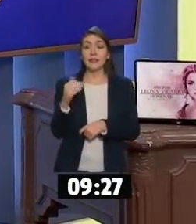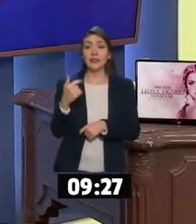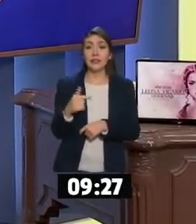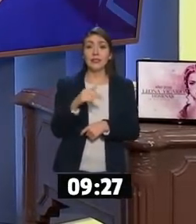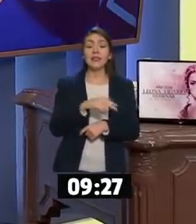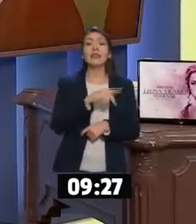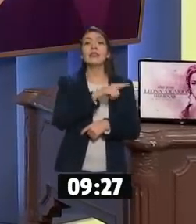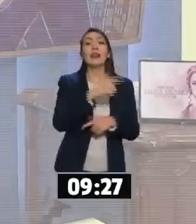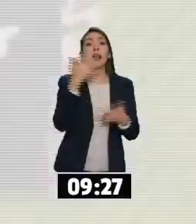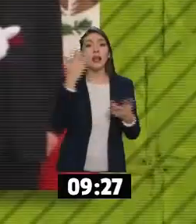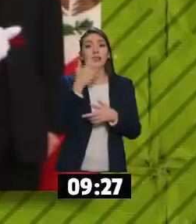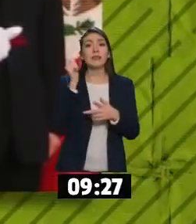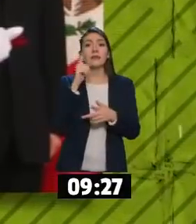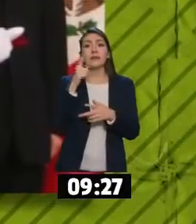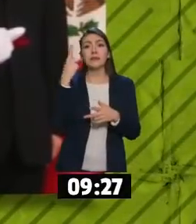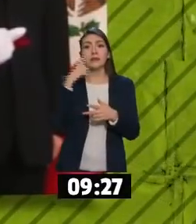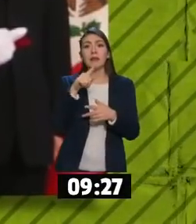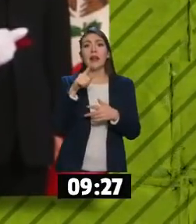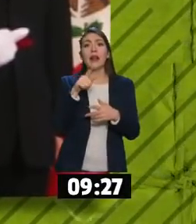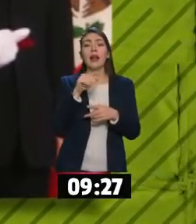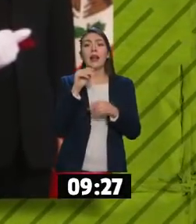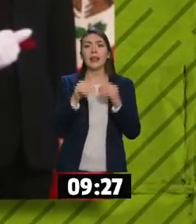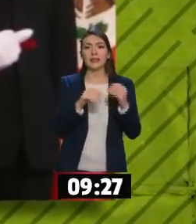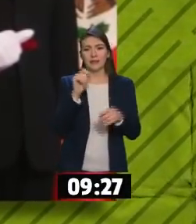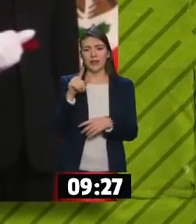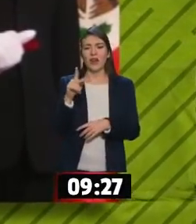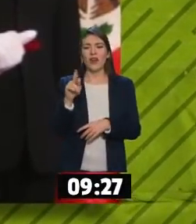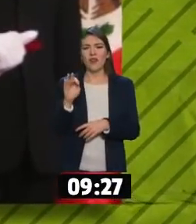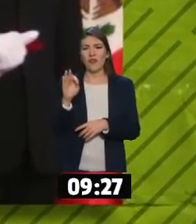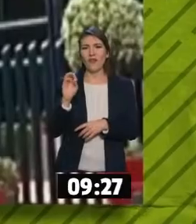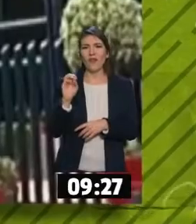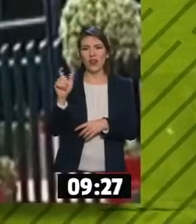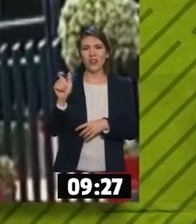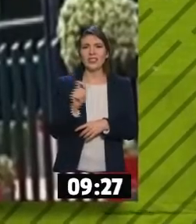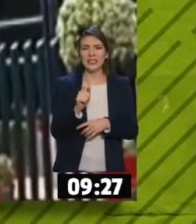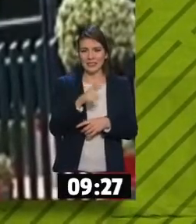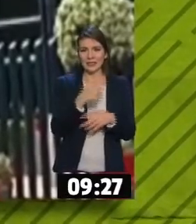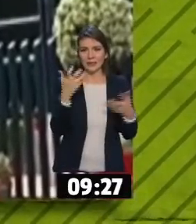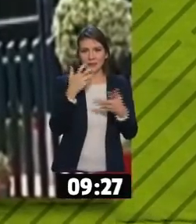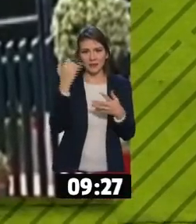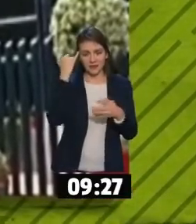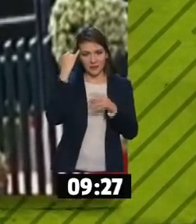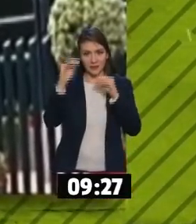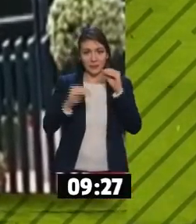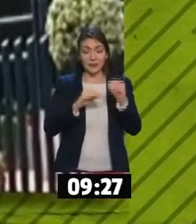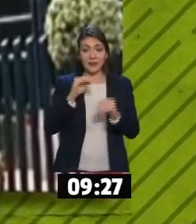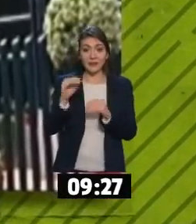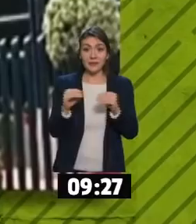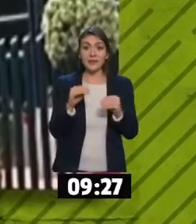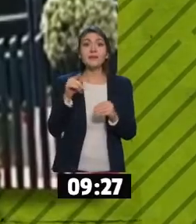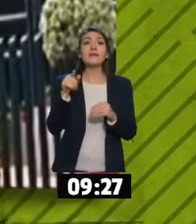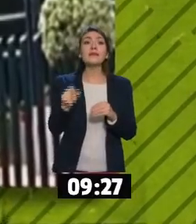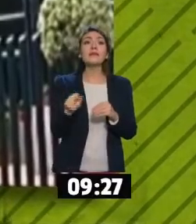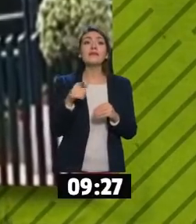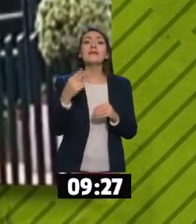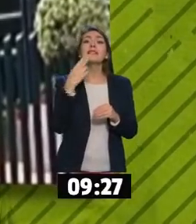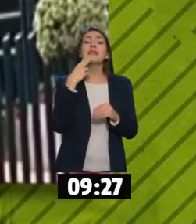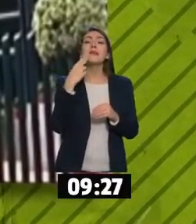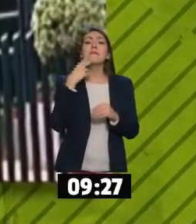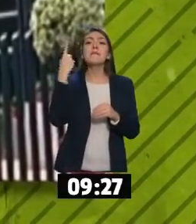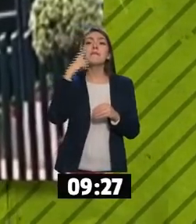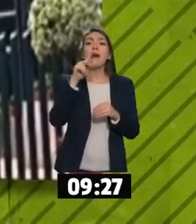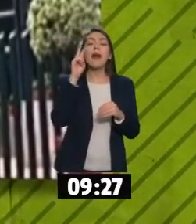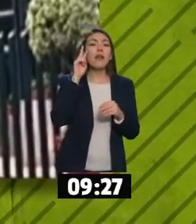Sociales y Políticos del pasado, creada por quién? Por FOT, señora. Sorry, Por Vicente FOT, por FOT. Sirvió, Otro loco. eso sí, para